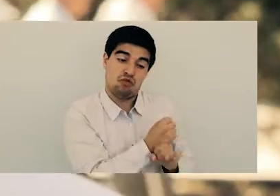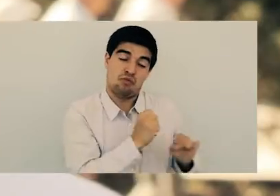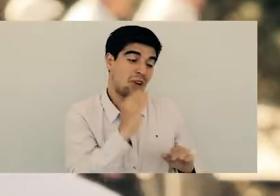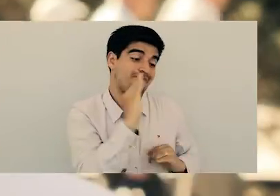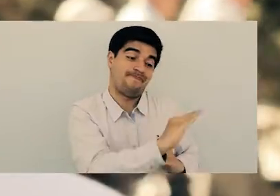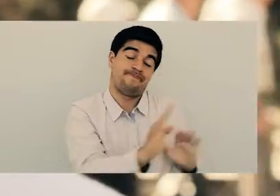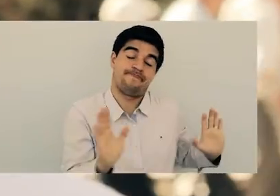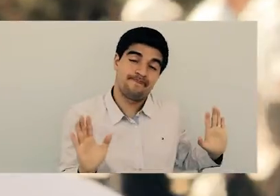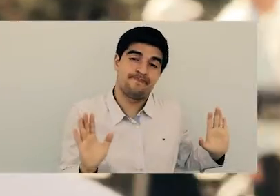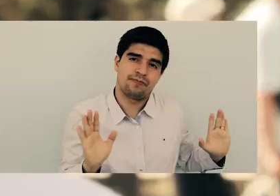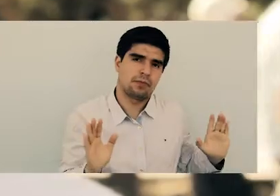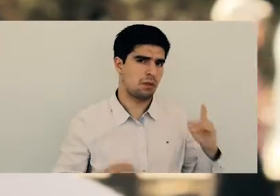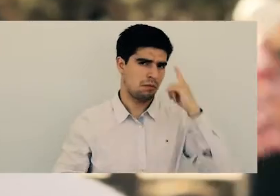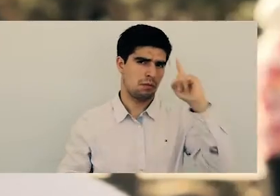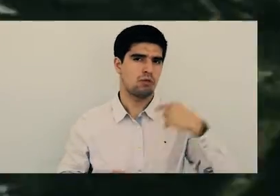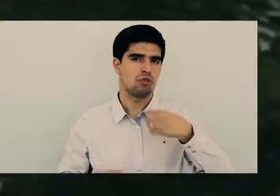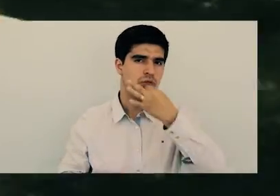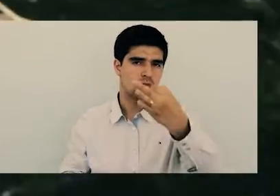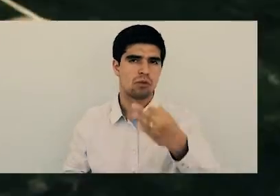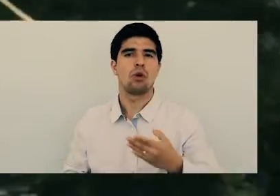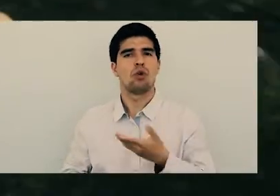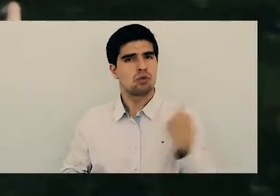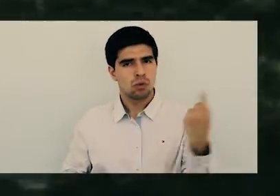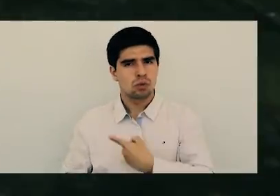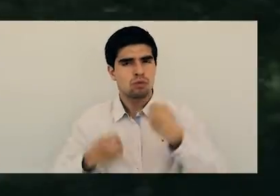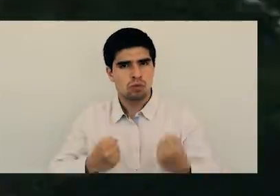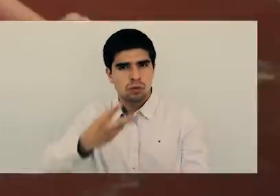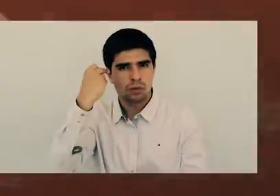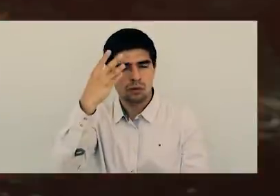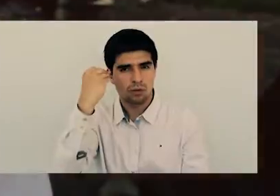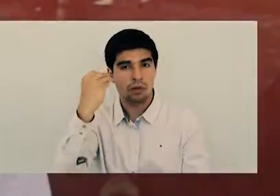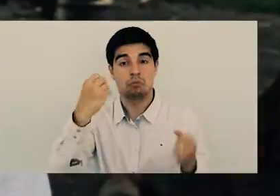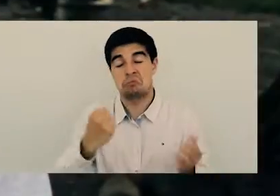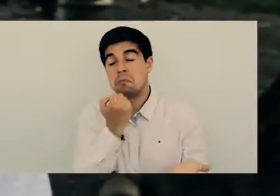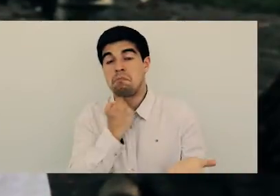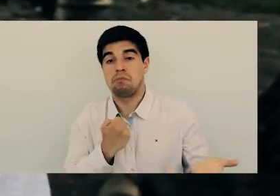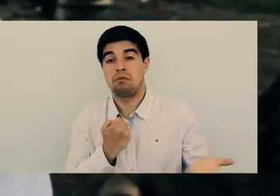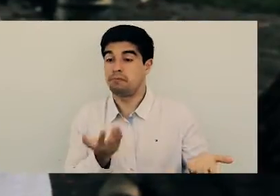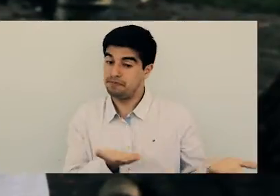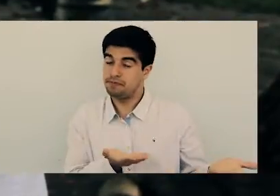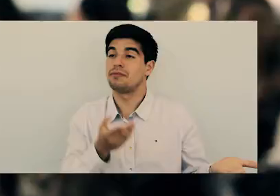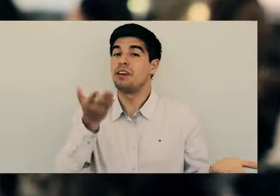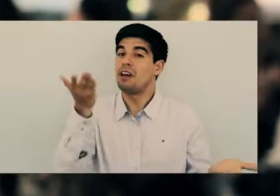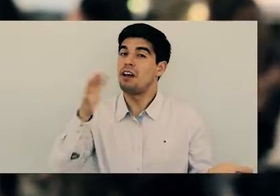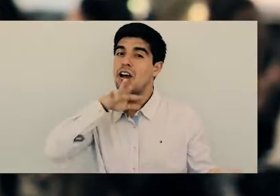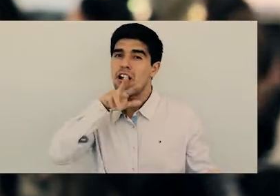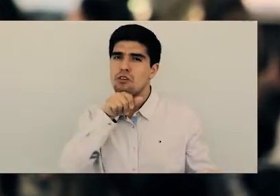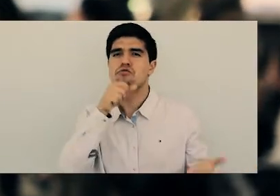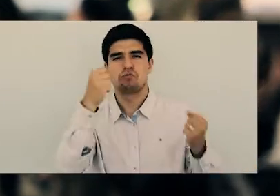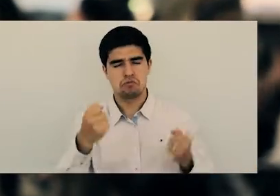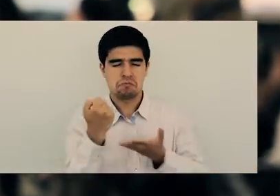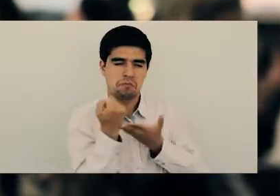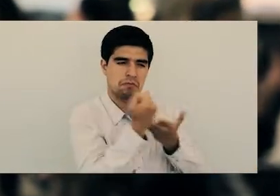porque somos muy chicos para participar en las decisiones. Pero yo les diría que nosotros podemos aprender, que nos podemos equivocar, y es por eso que como